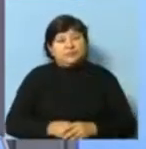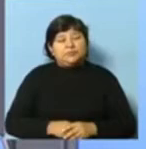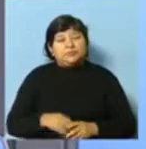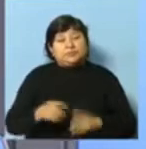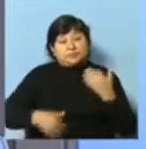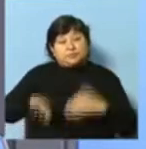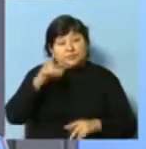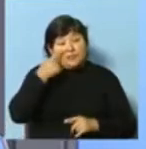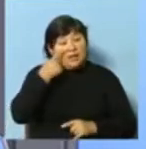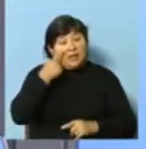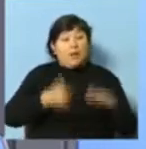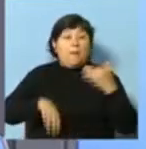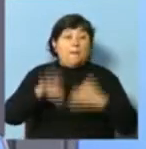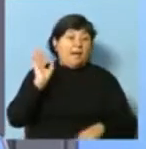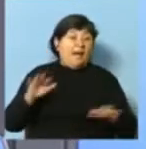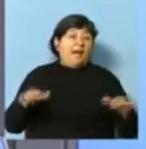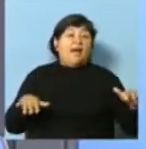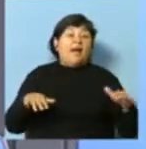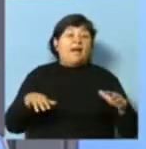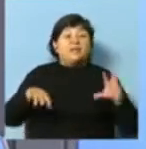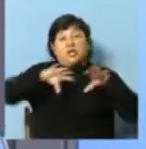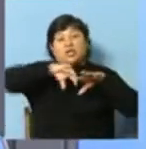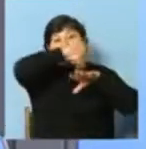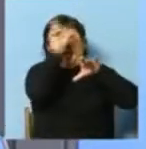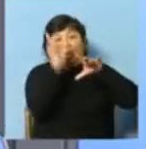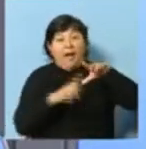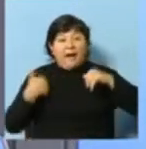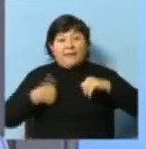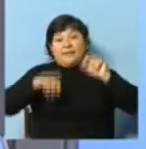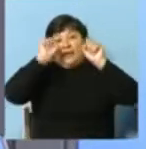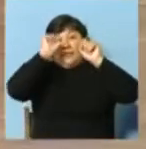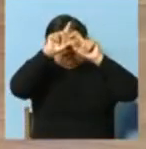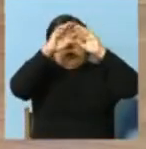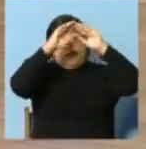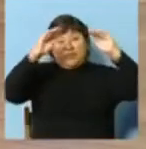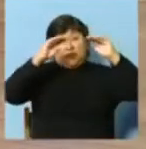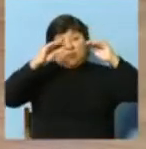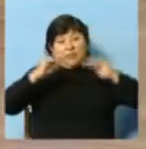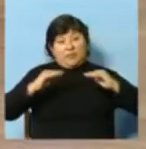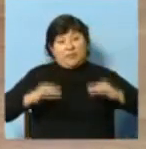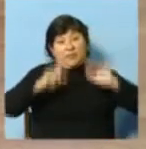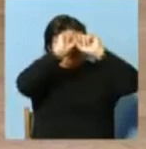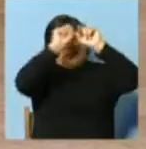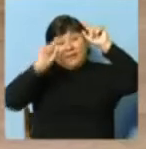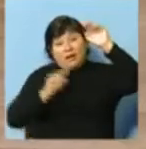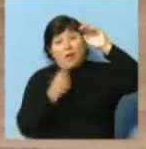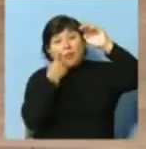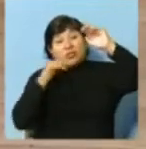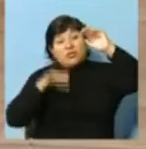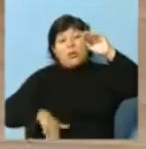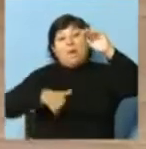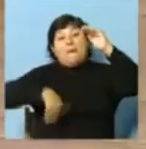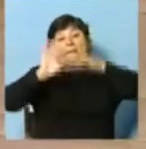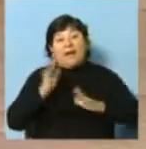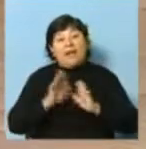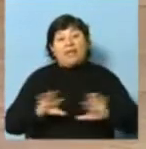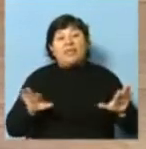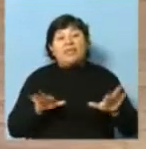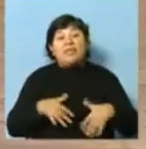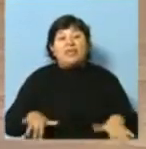más rivales en el sistema federal de la argentina si no tenéis una visión